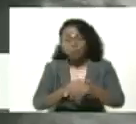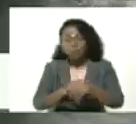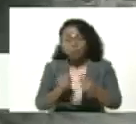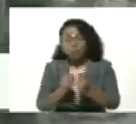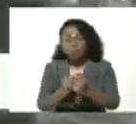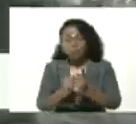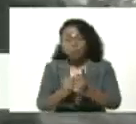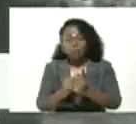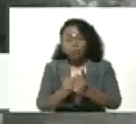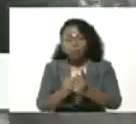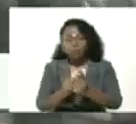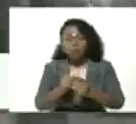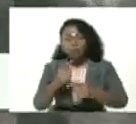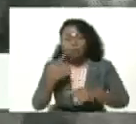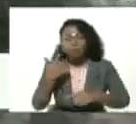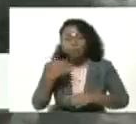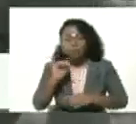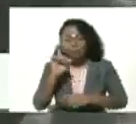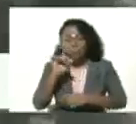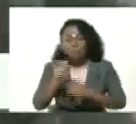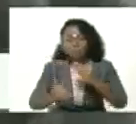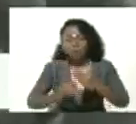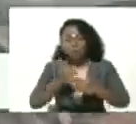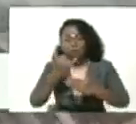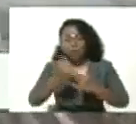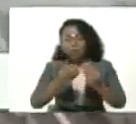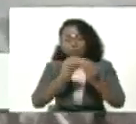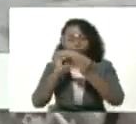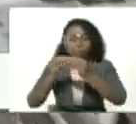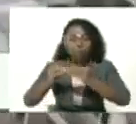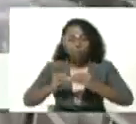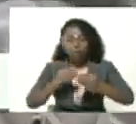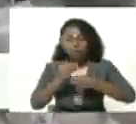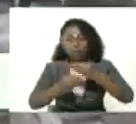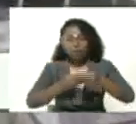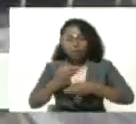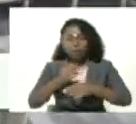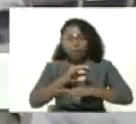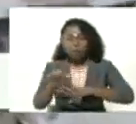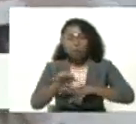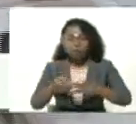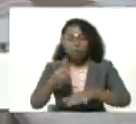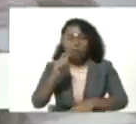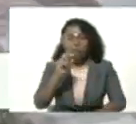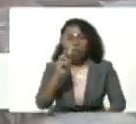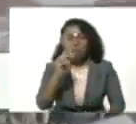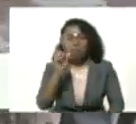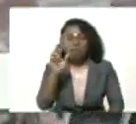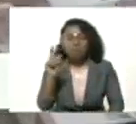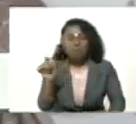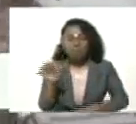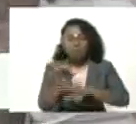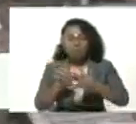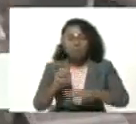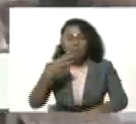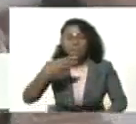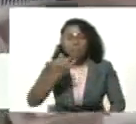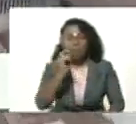familia. Tenemos en proyectos de ejecución en el municipio Tovar y en el municipio Pinto